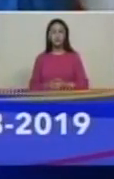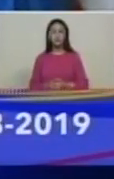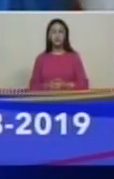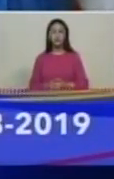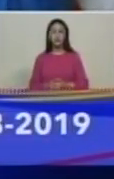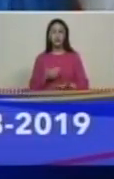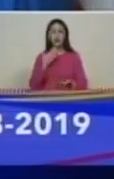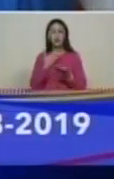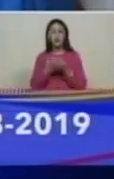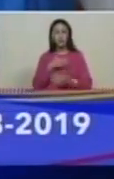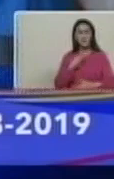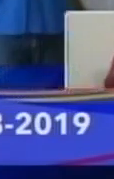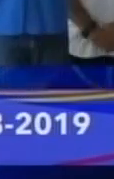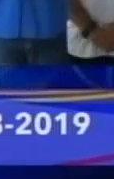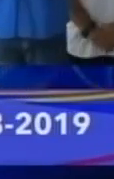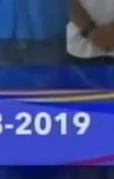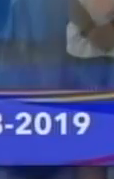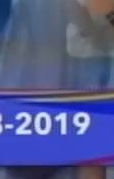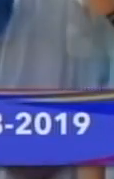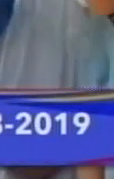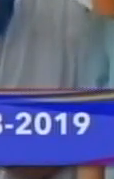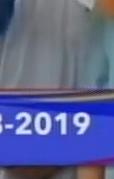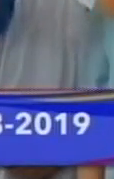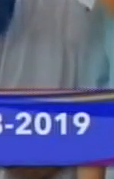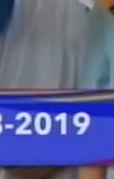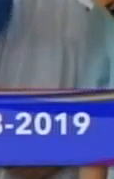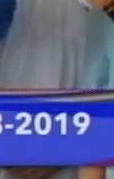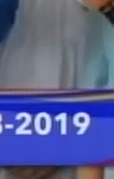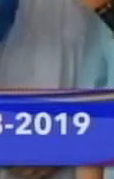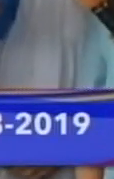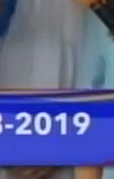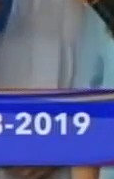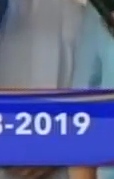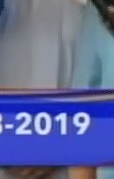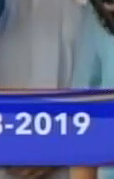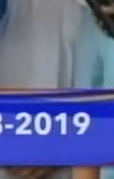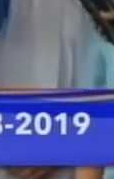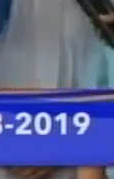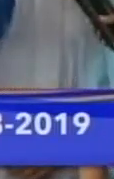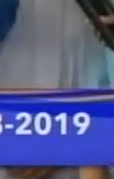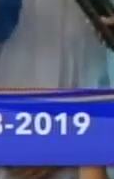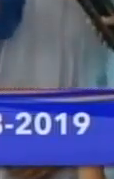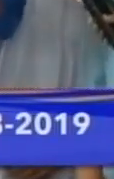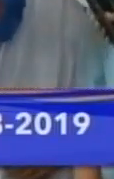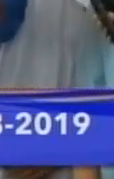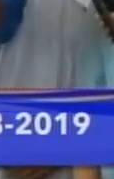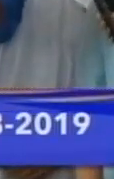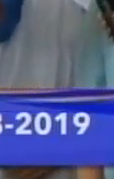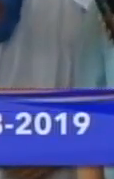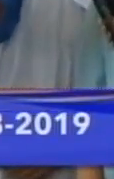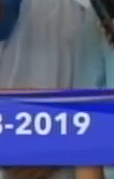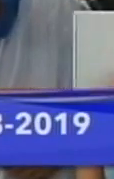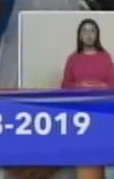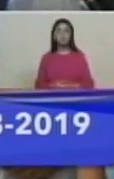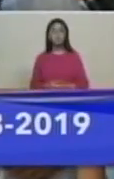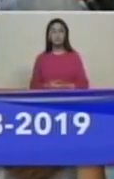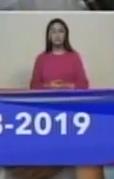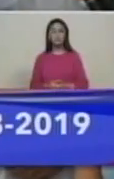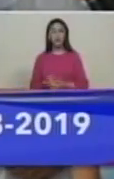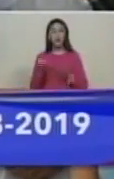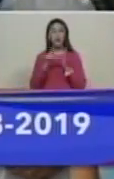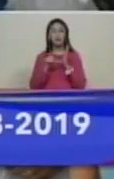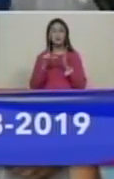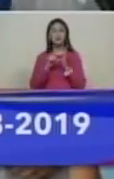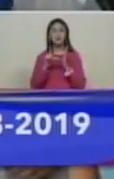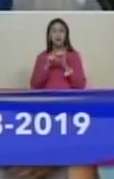Gracias, presidente. Nos encontramos acá en Ciudad Belén, Guarenas, en el estado Miranda, en el Liceo Hugo Rafael Chávez